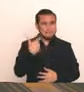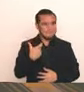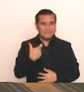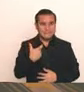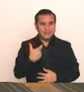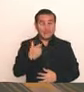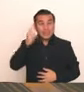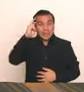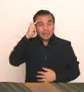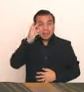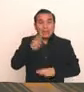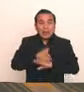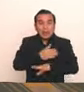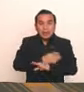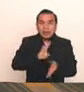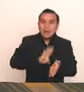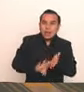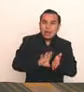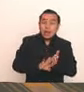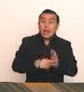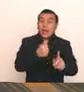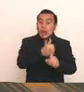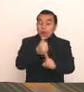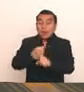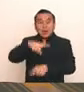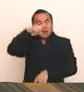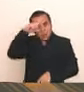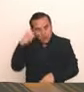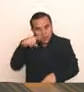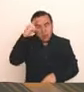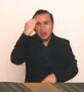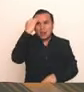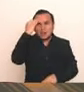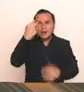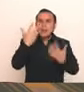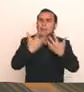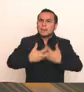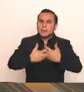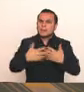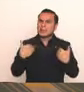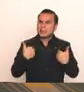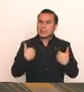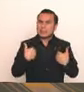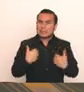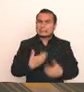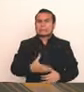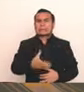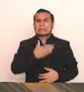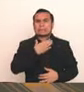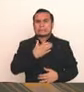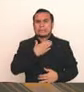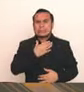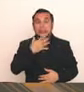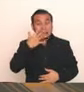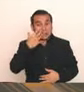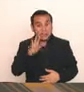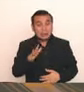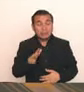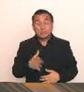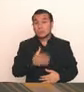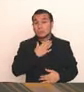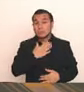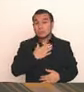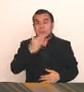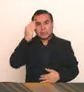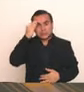comparando con dificultades la planilla de alquiler o los recibos conozca empresarios que tienen incluso más difícil que algunas personas con penco un empleo seguro